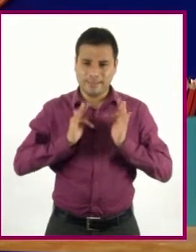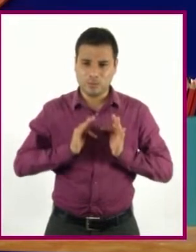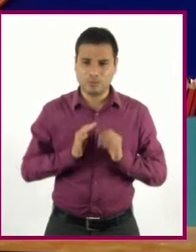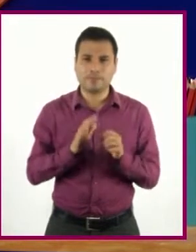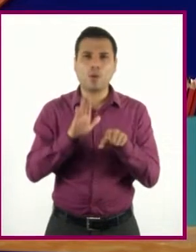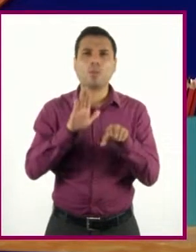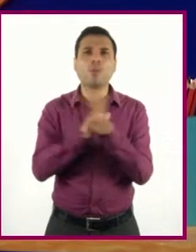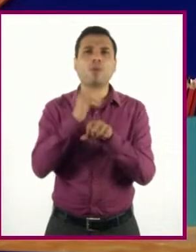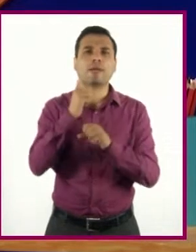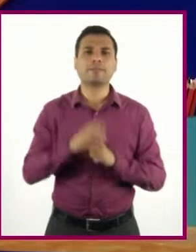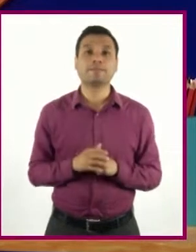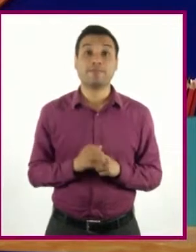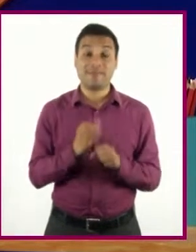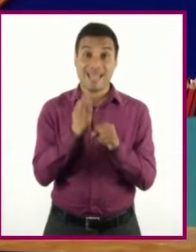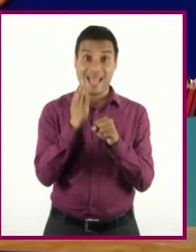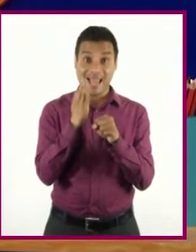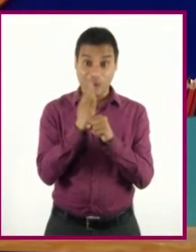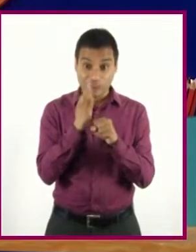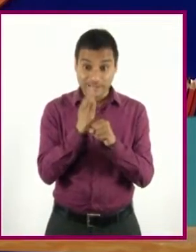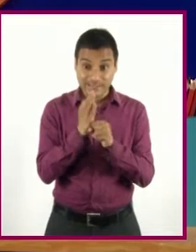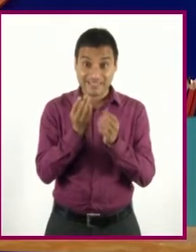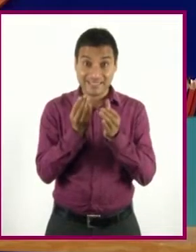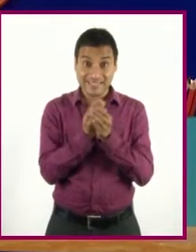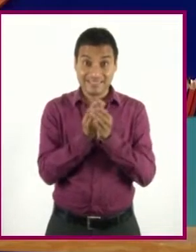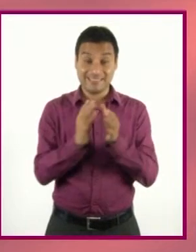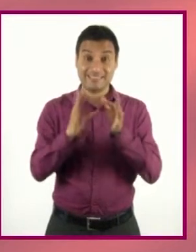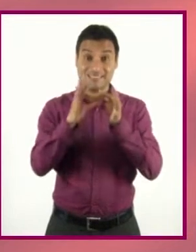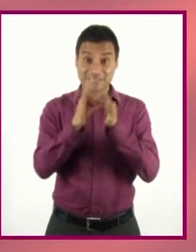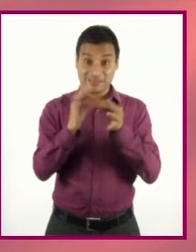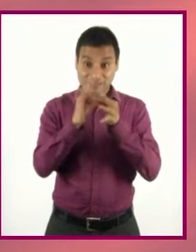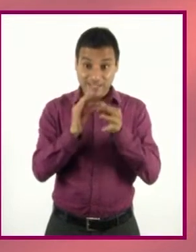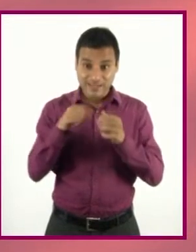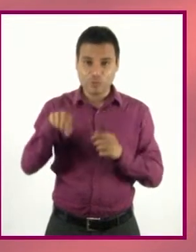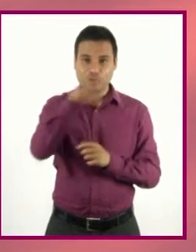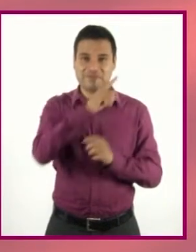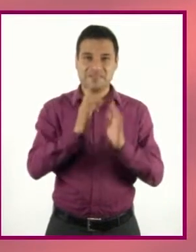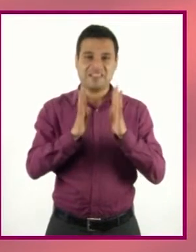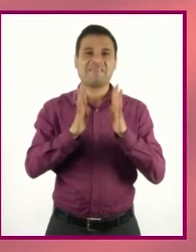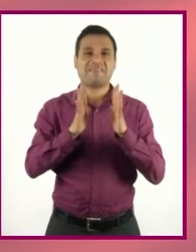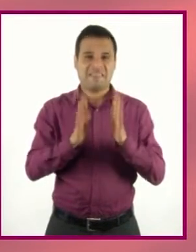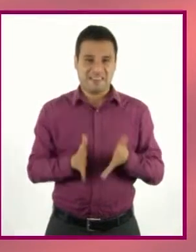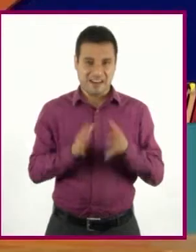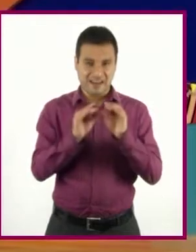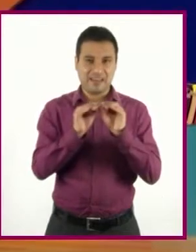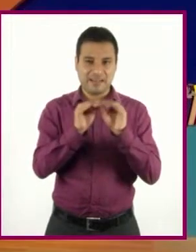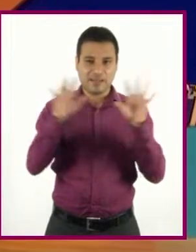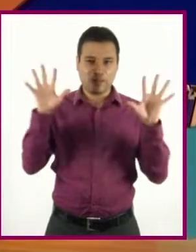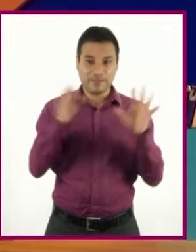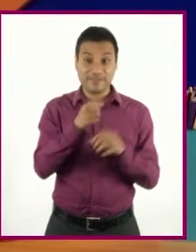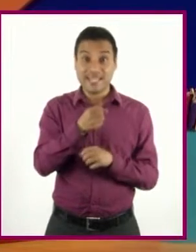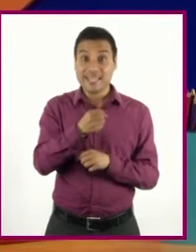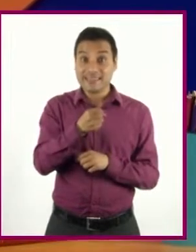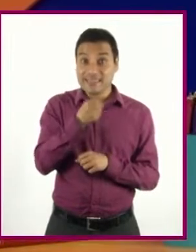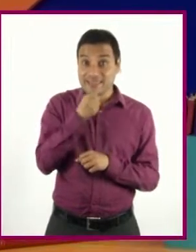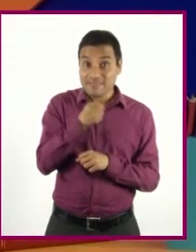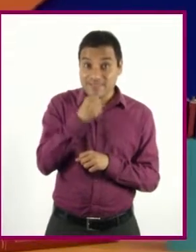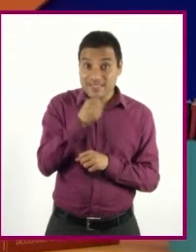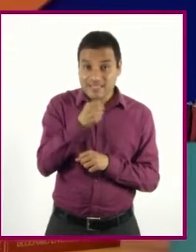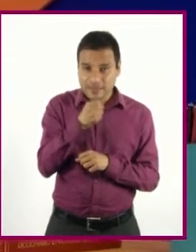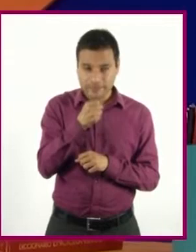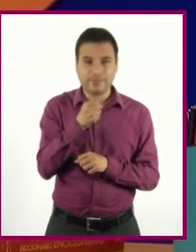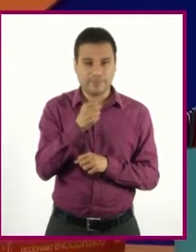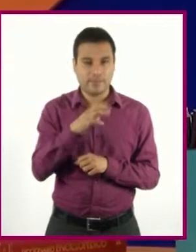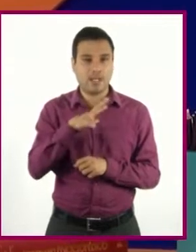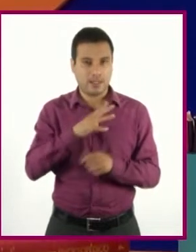porque con lo que veamos en esta sesión nos quedará mucho más claro que la entrevista cambia según el